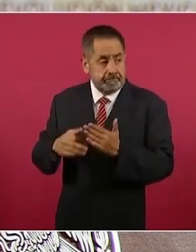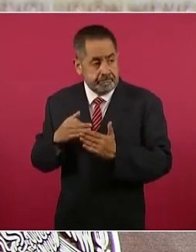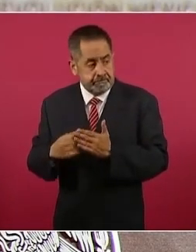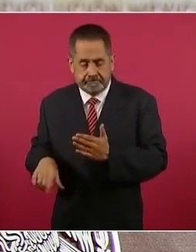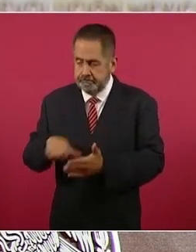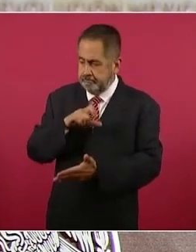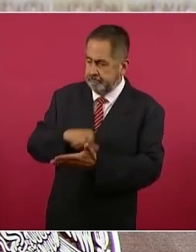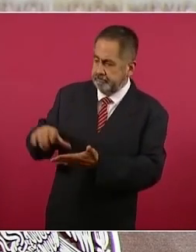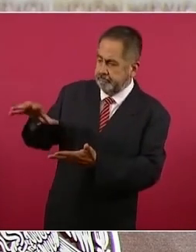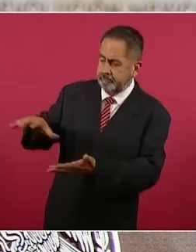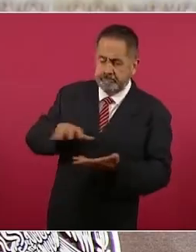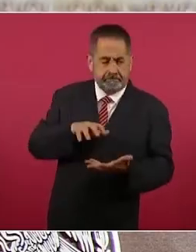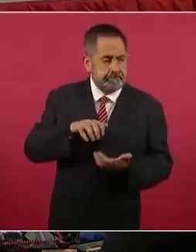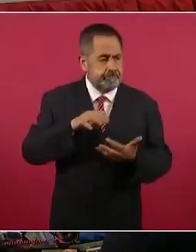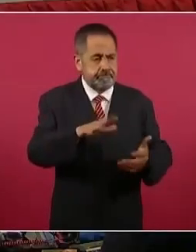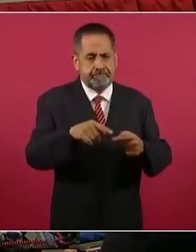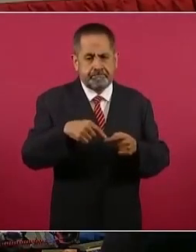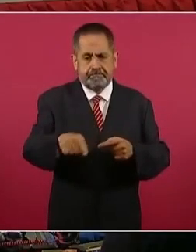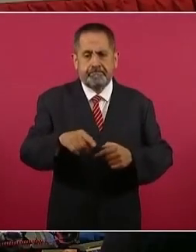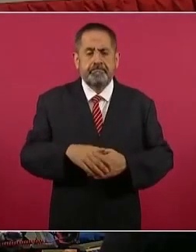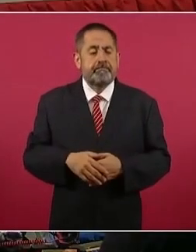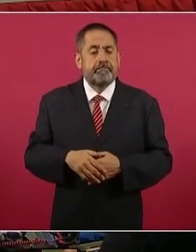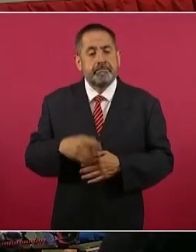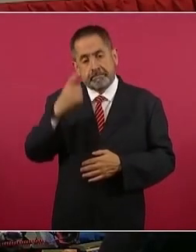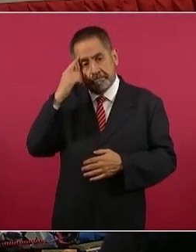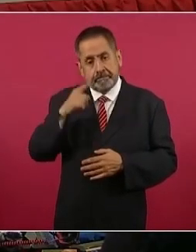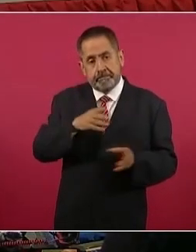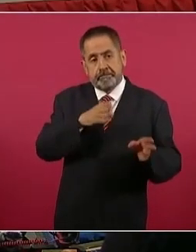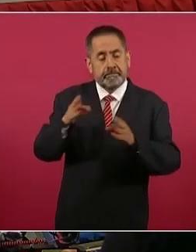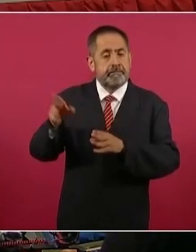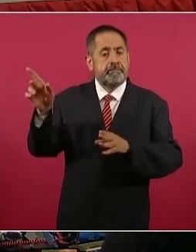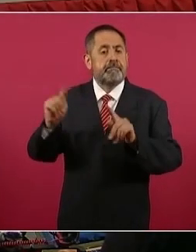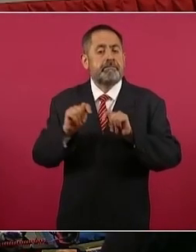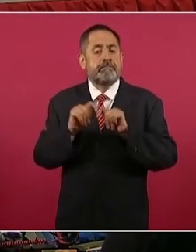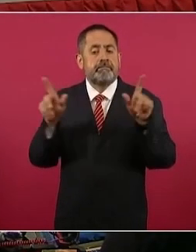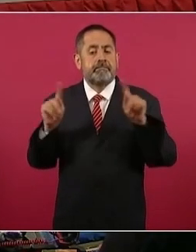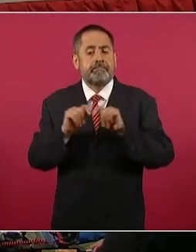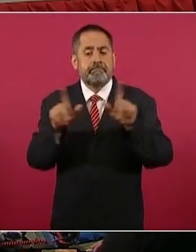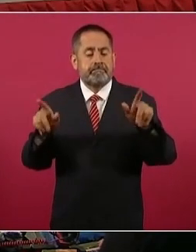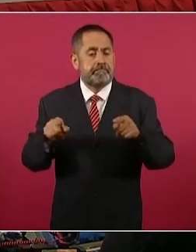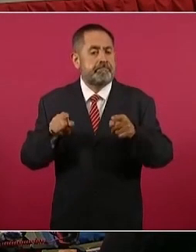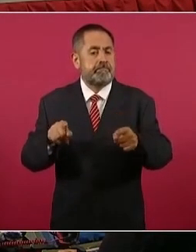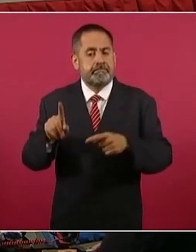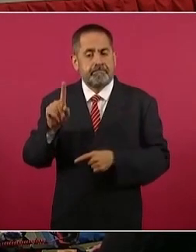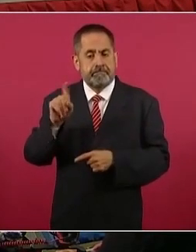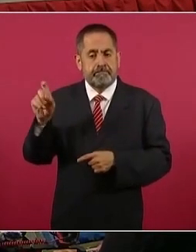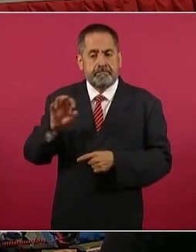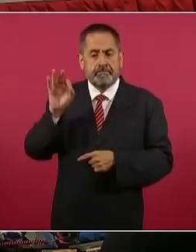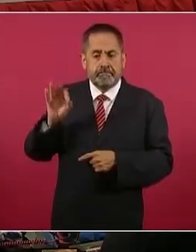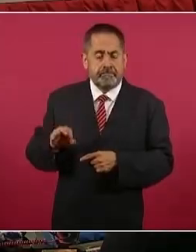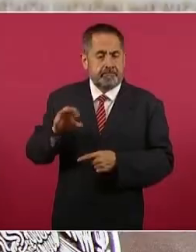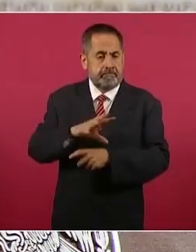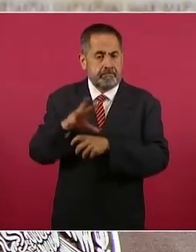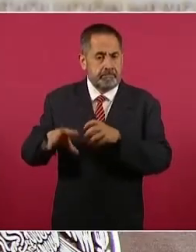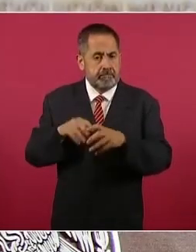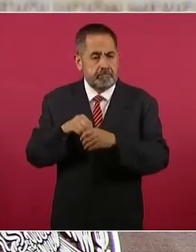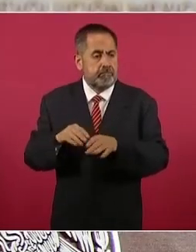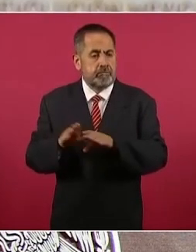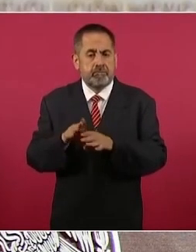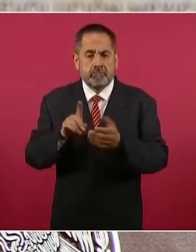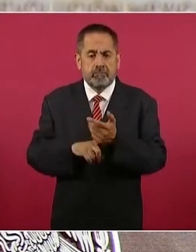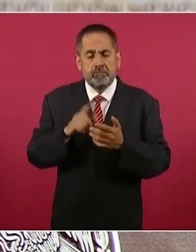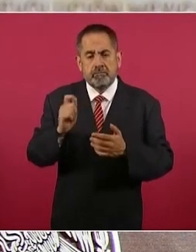en nayarit en el caso de tlaxcala tenemos también ya el 100% de las unidades con presencia